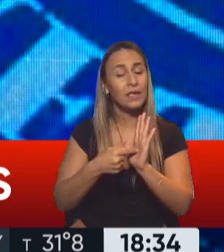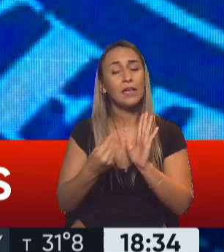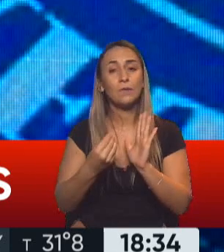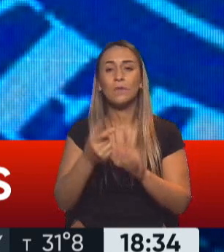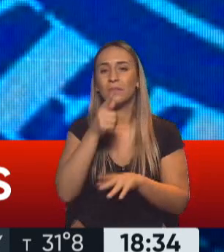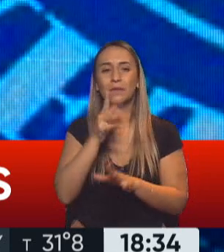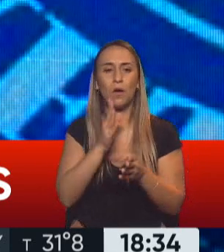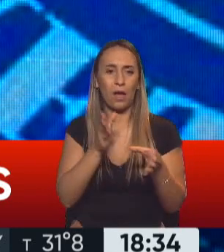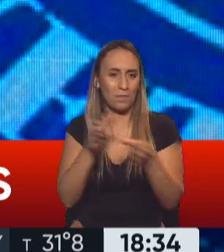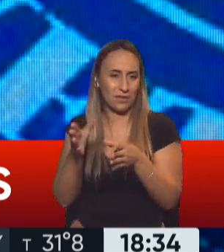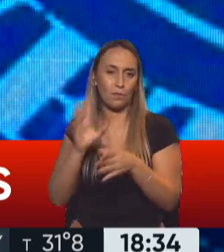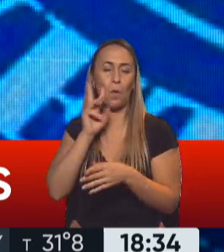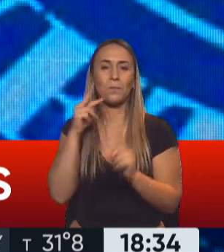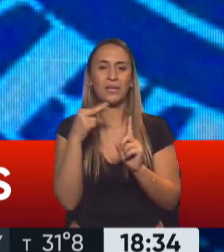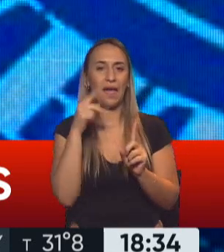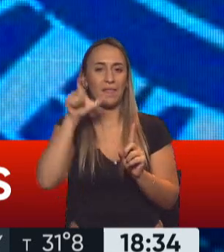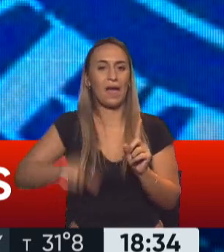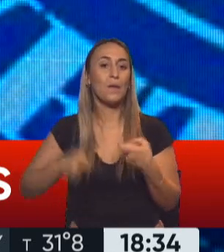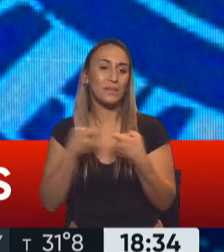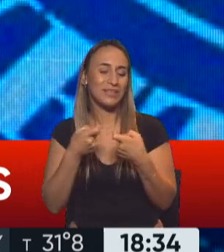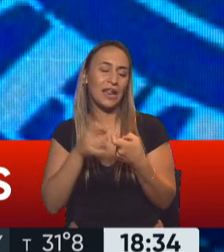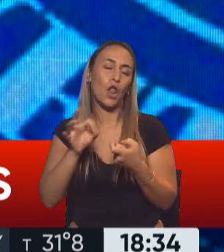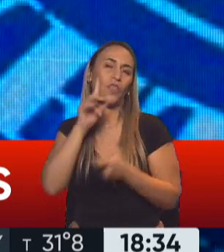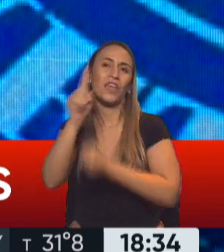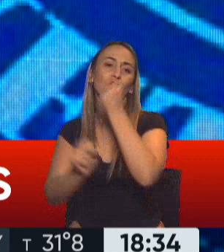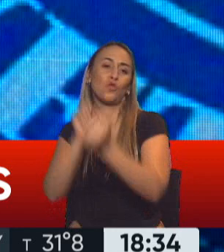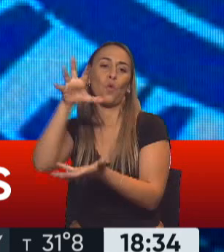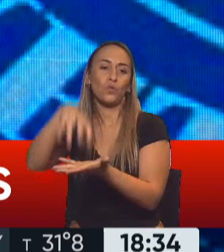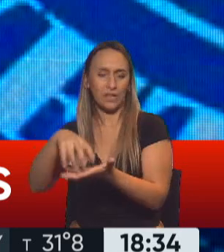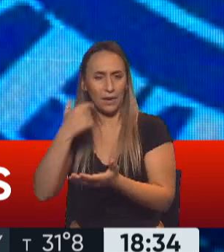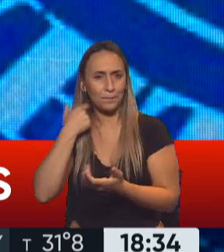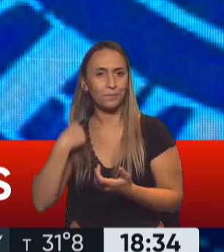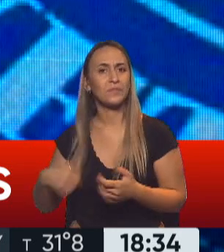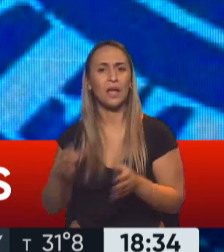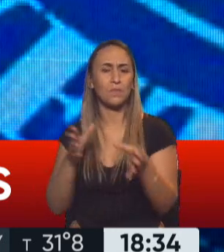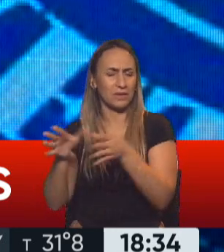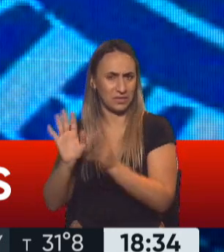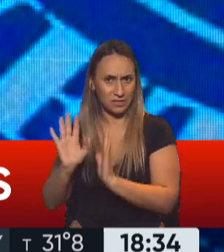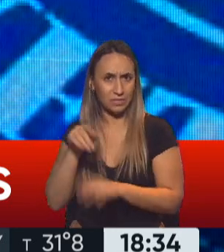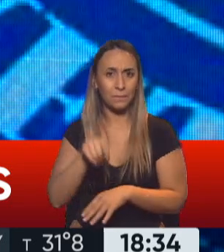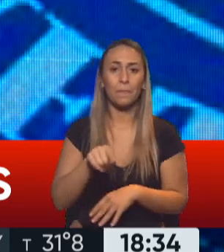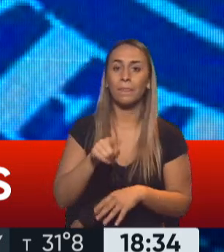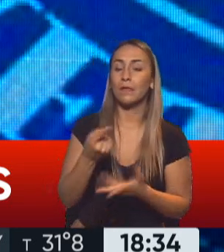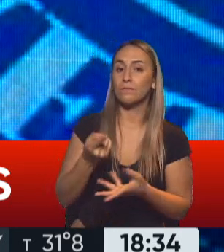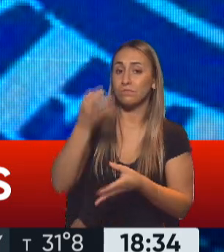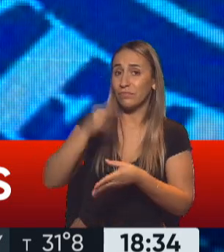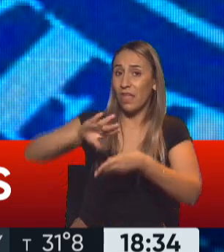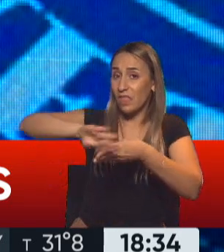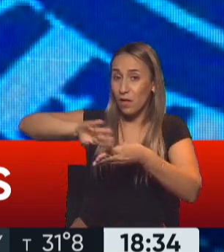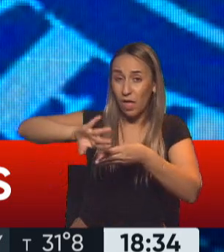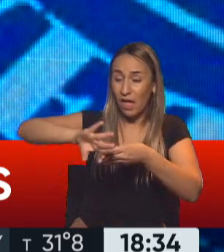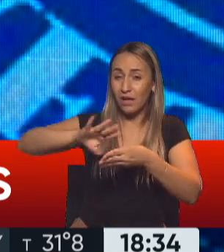digamos, de su perfil empresarial o de la industria en este caso, que tiene que ver con una deuda que tiene toda la Argentina y no un gobierno